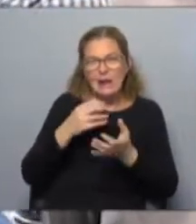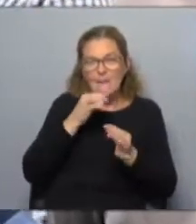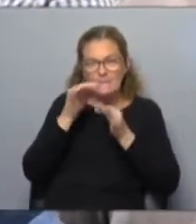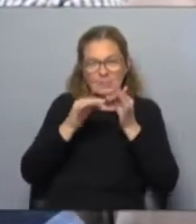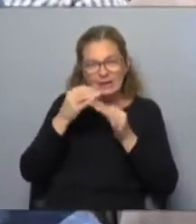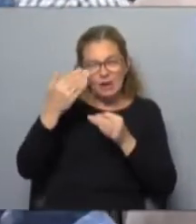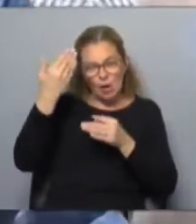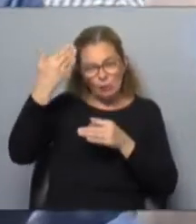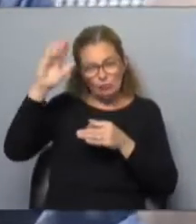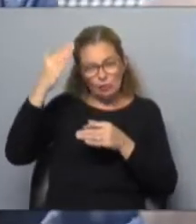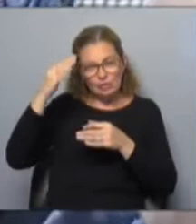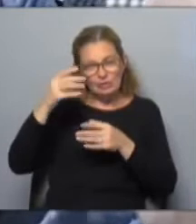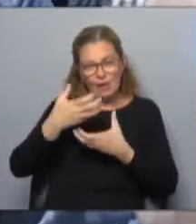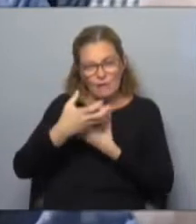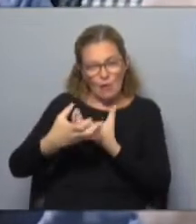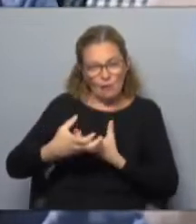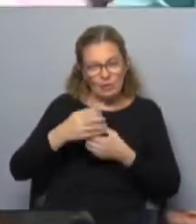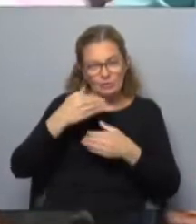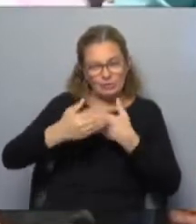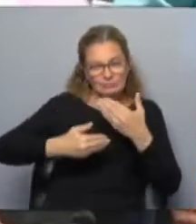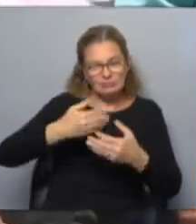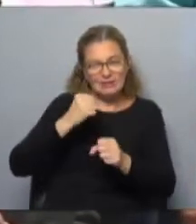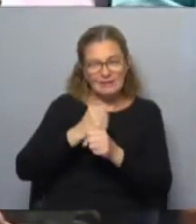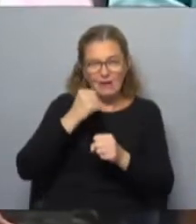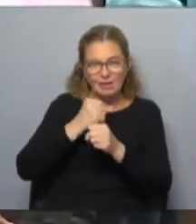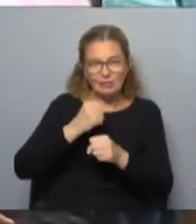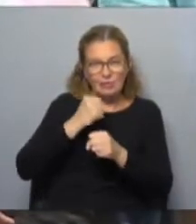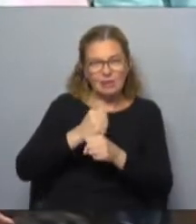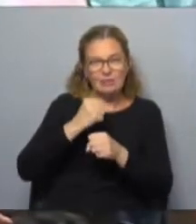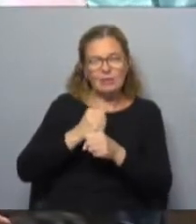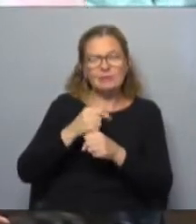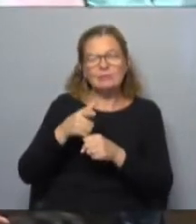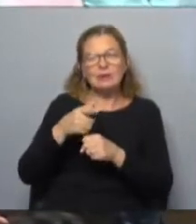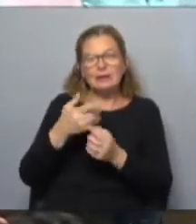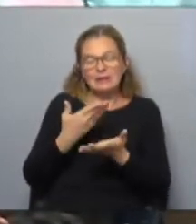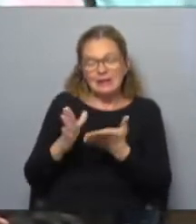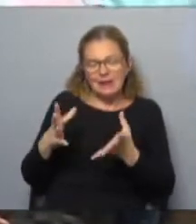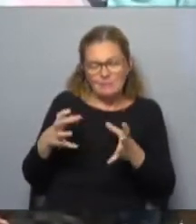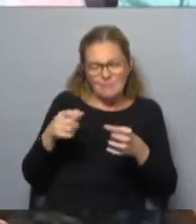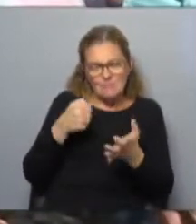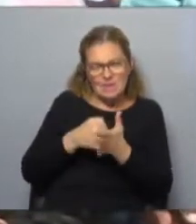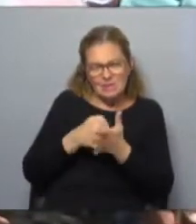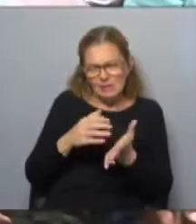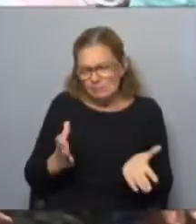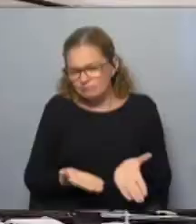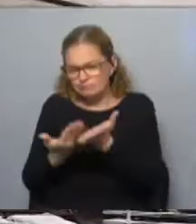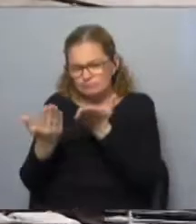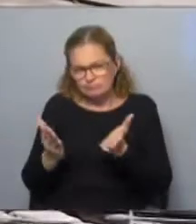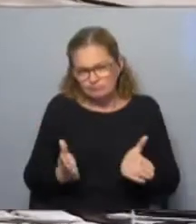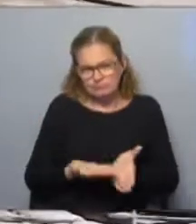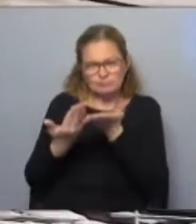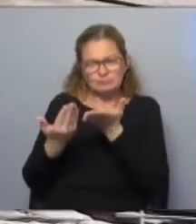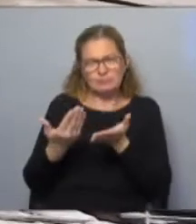brigadas de bomberos y rescatistas continúan ininterrumpidamente las operaciones para retirar los escombros y así poder llegar al doble sótano de la